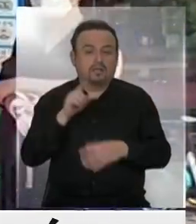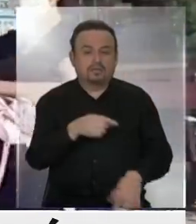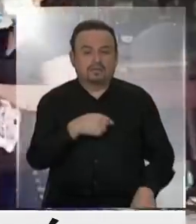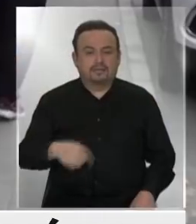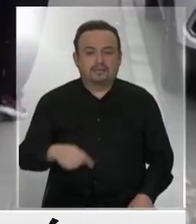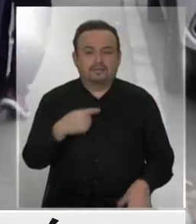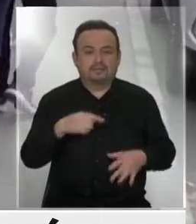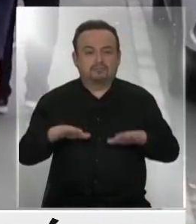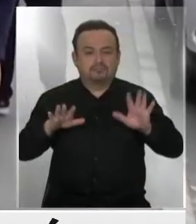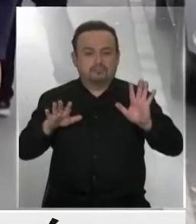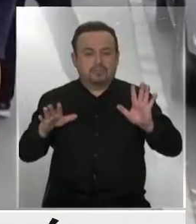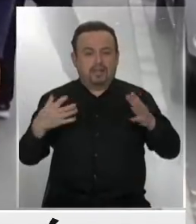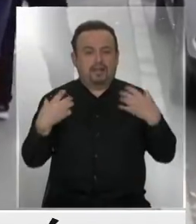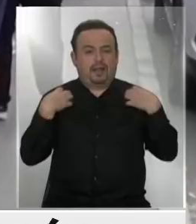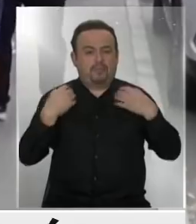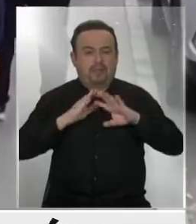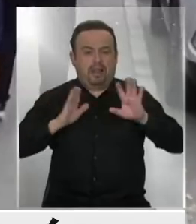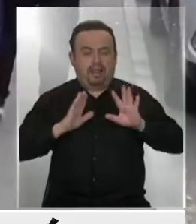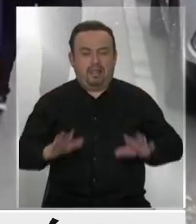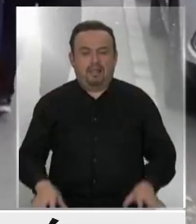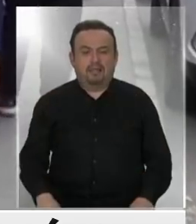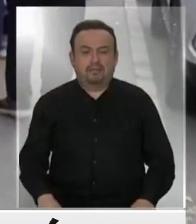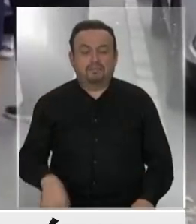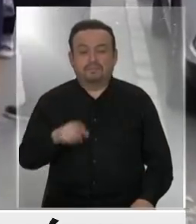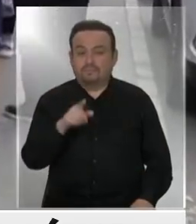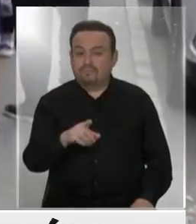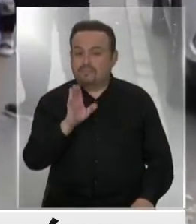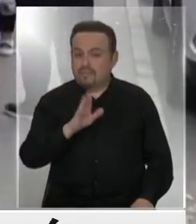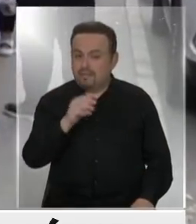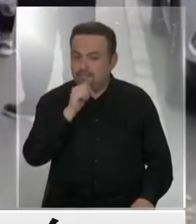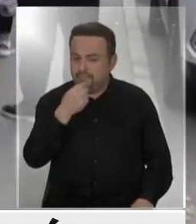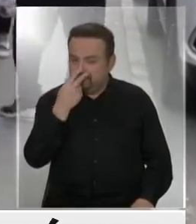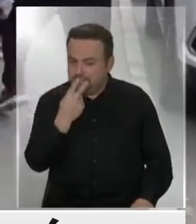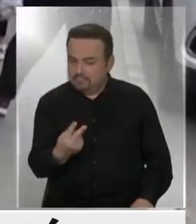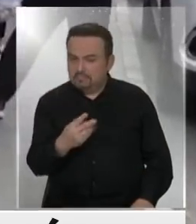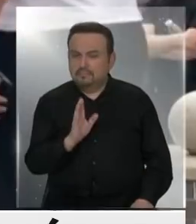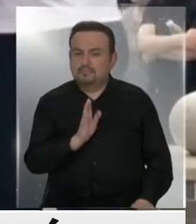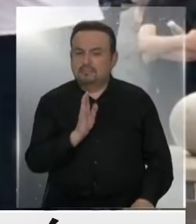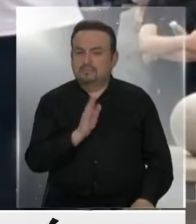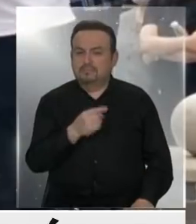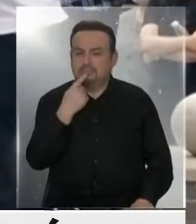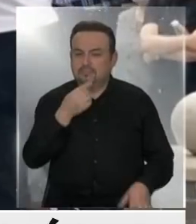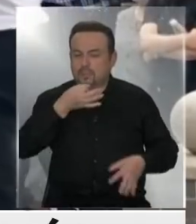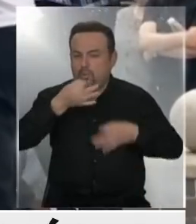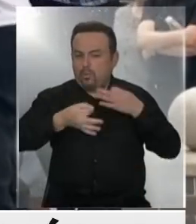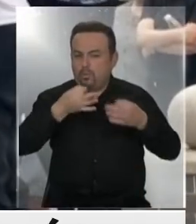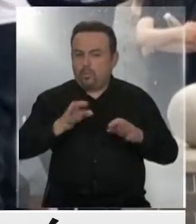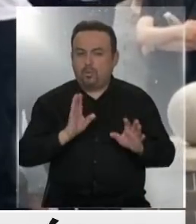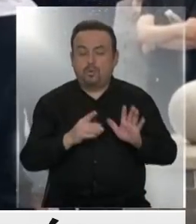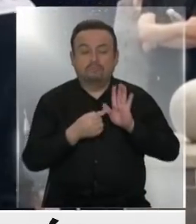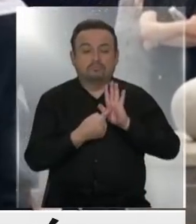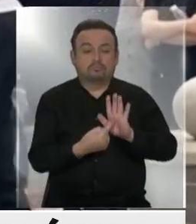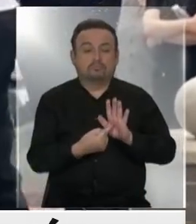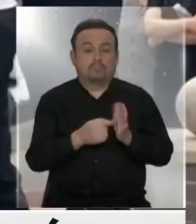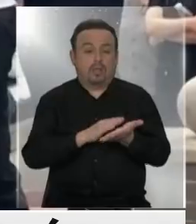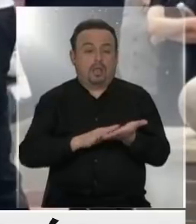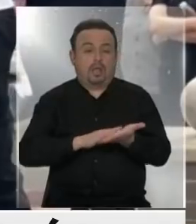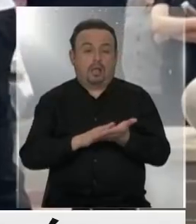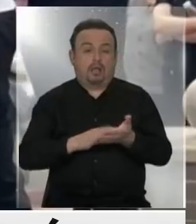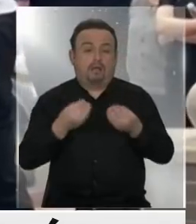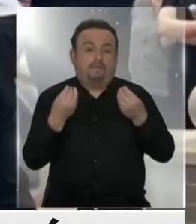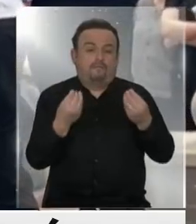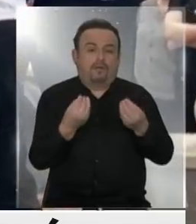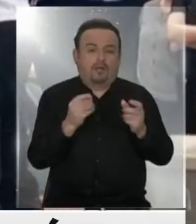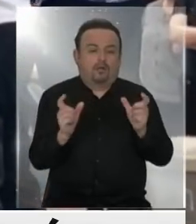buscaría quedar eximida de responsabilidad, cuando aún hay quienes ven con suspicacia su narrativa que suele mostrarse como ejemplo de éxito